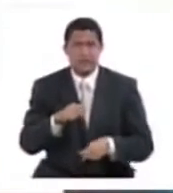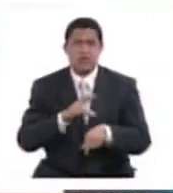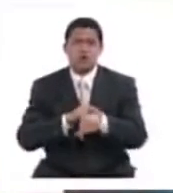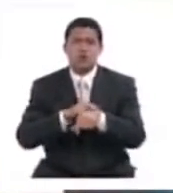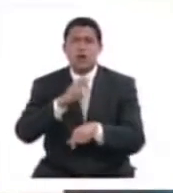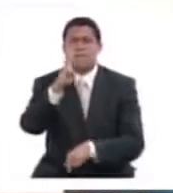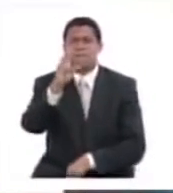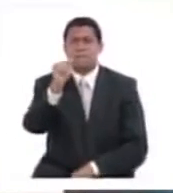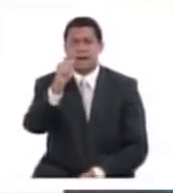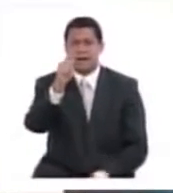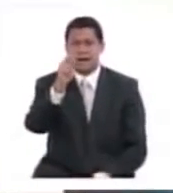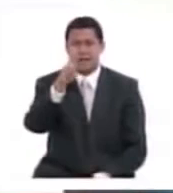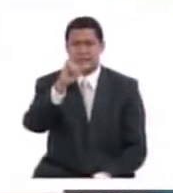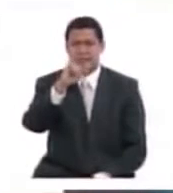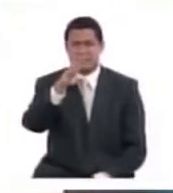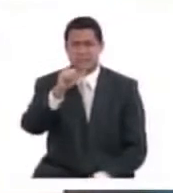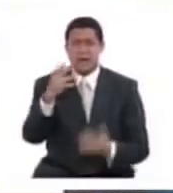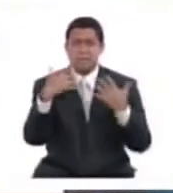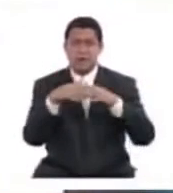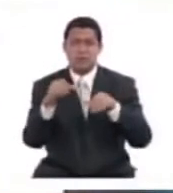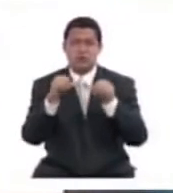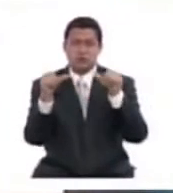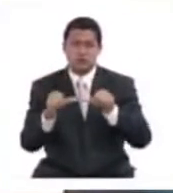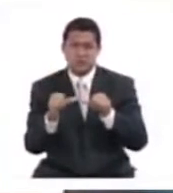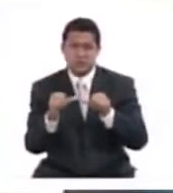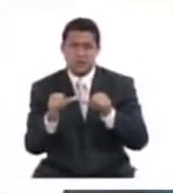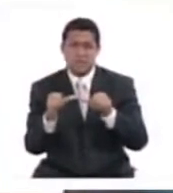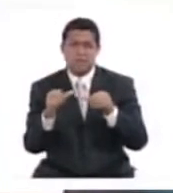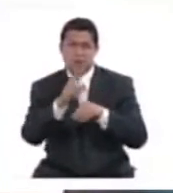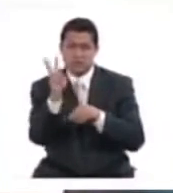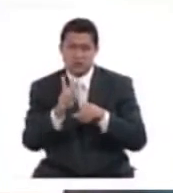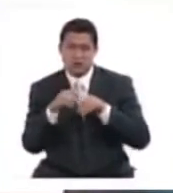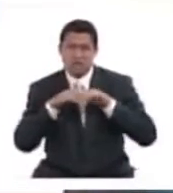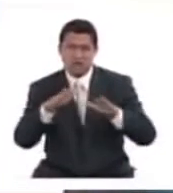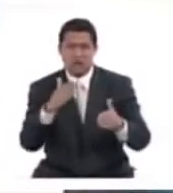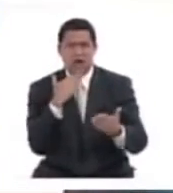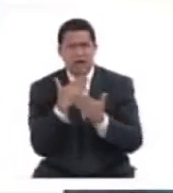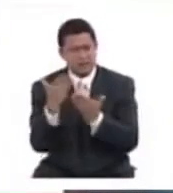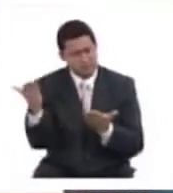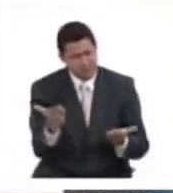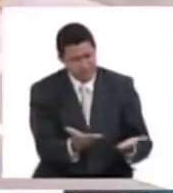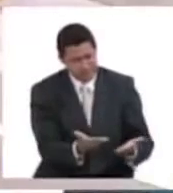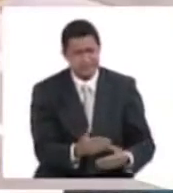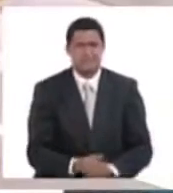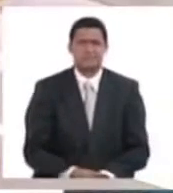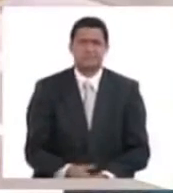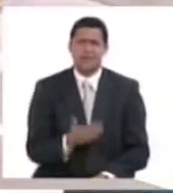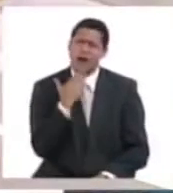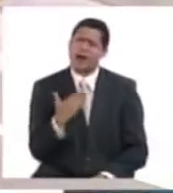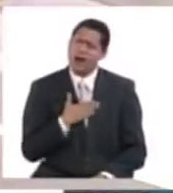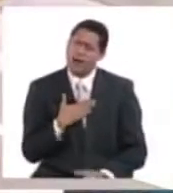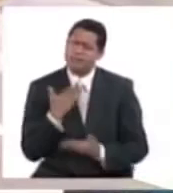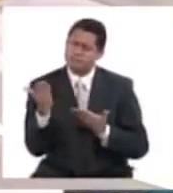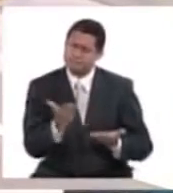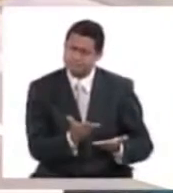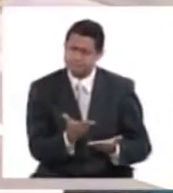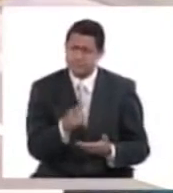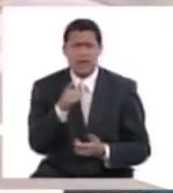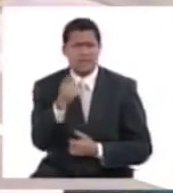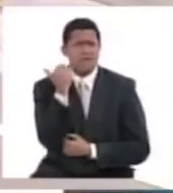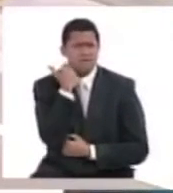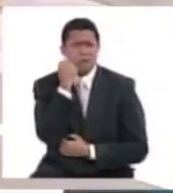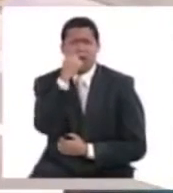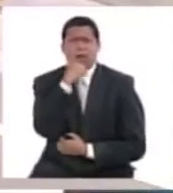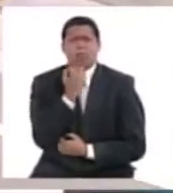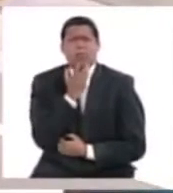Patricia Valenzuela. Ella es miembro de la Sociedad Venezolana de Infectología. Bienvenida. Muchas gracias. Gracias por la invitación. La difteria es una